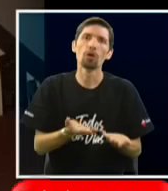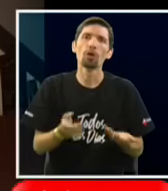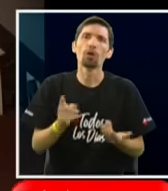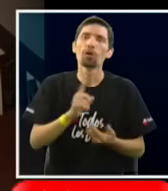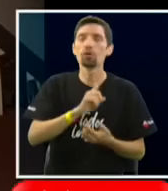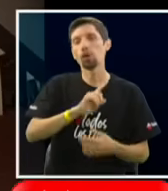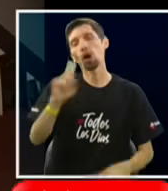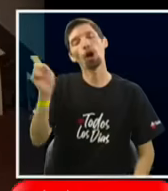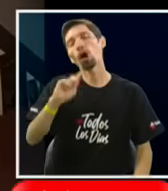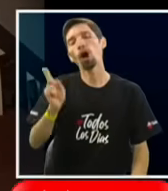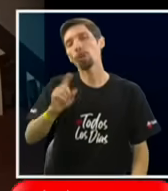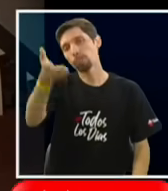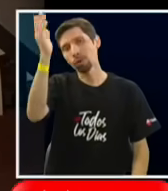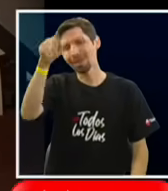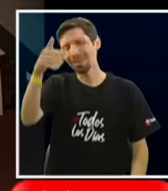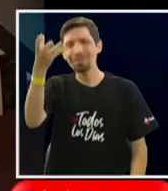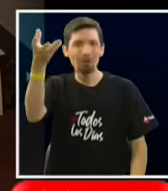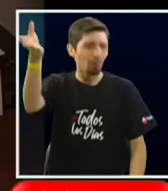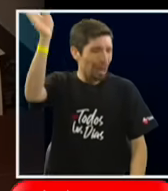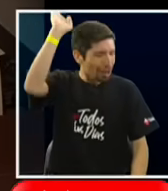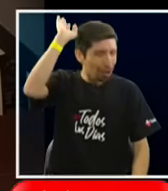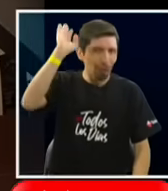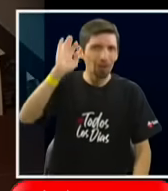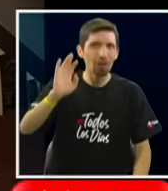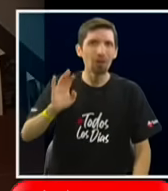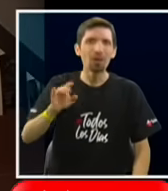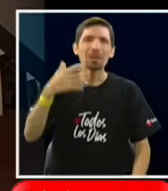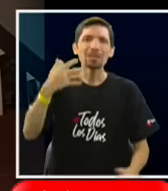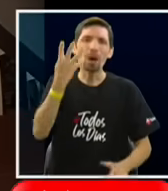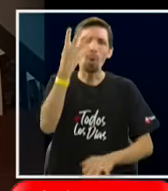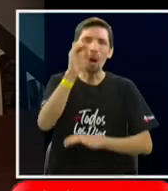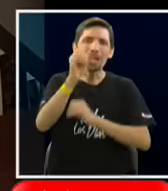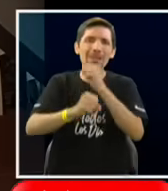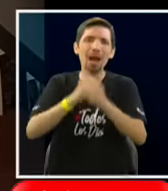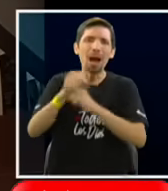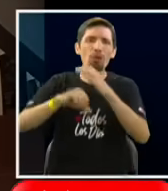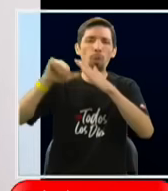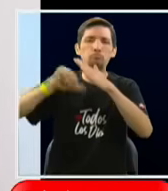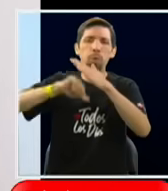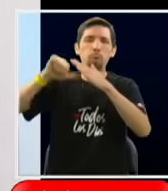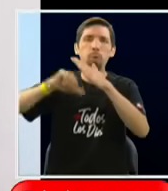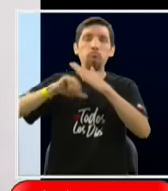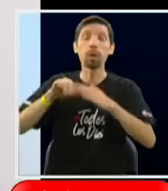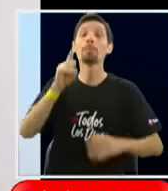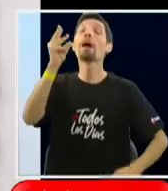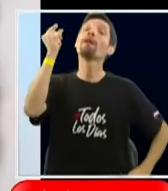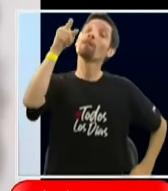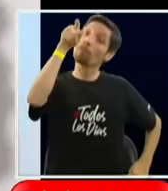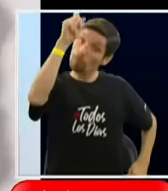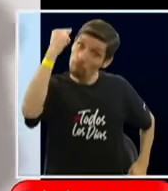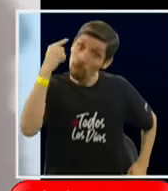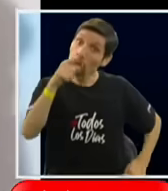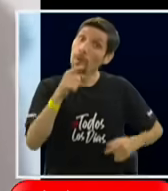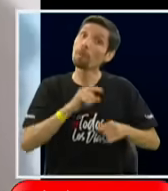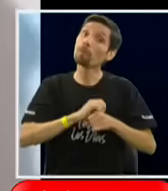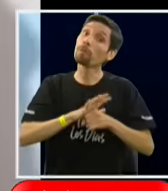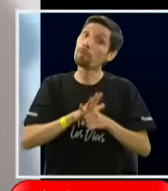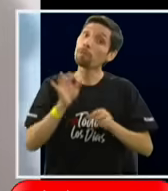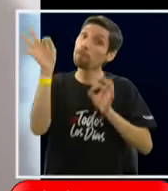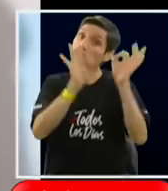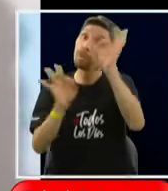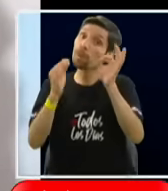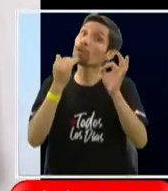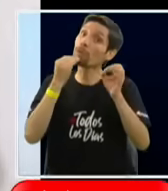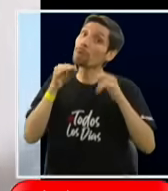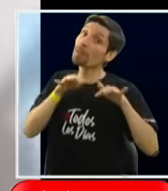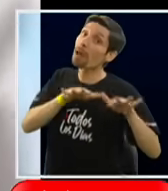pero, compadre, este sigue weón. Además lleva como 40 años en cuarentena. Para que vos sepáis, el virus a lo mejor también se puede